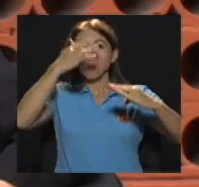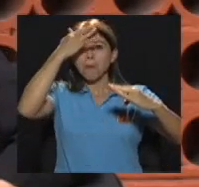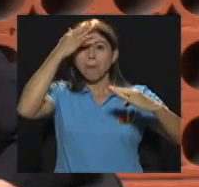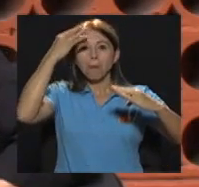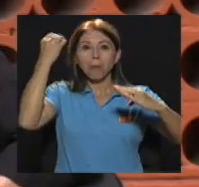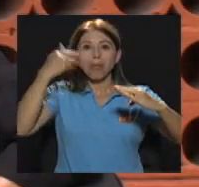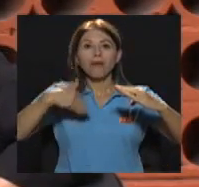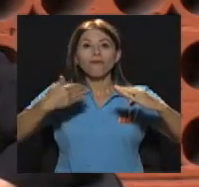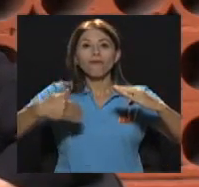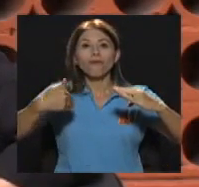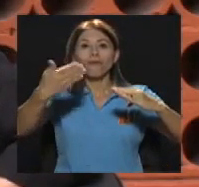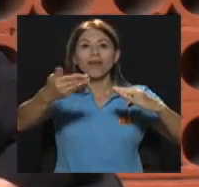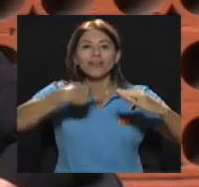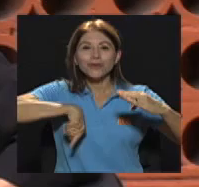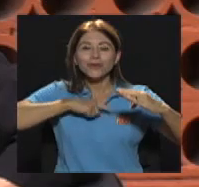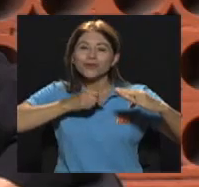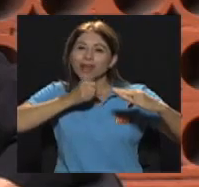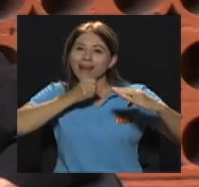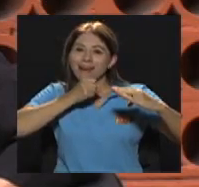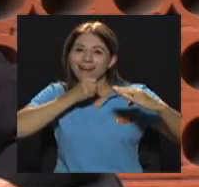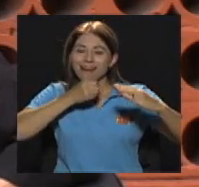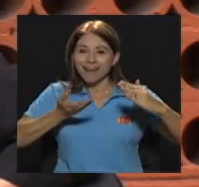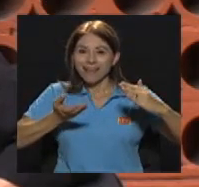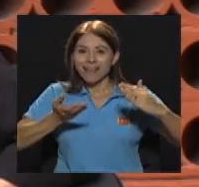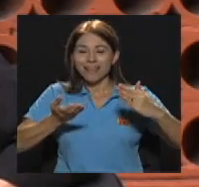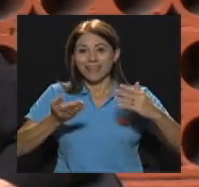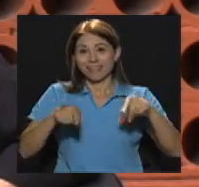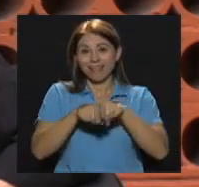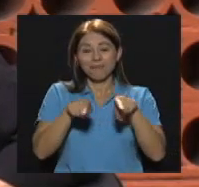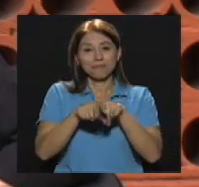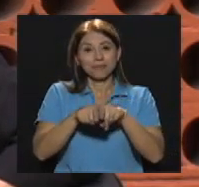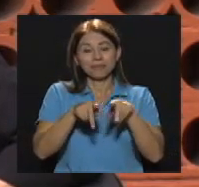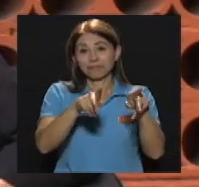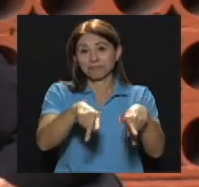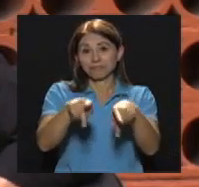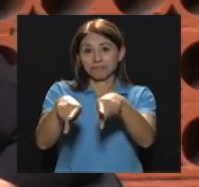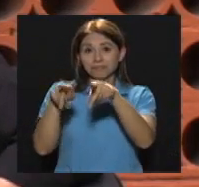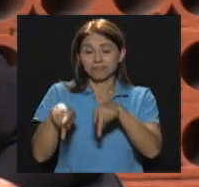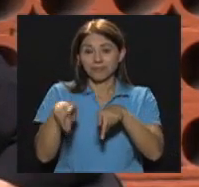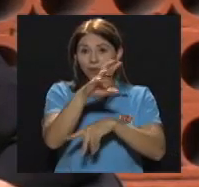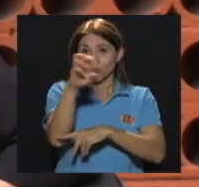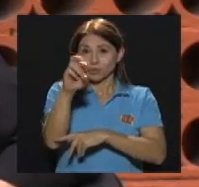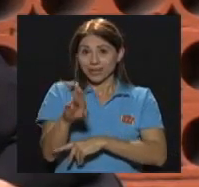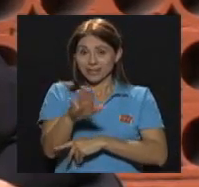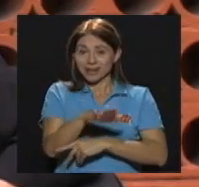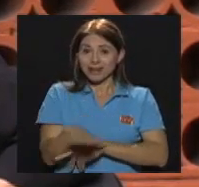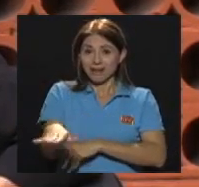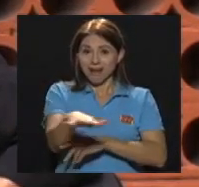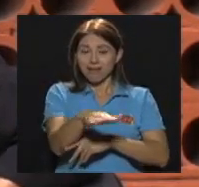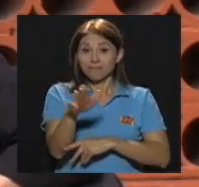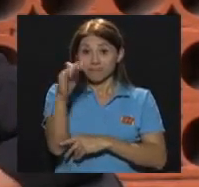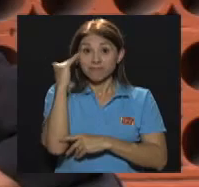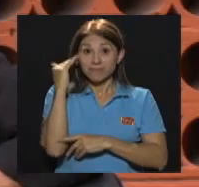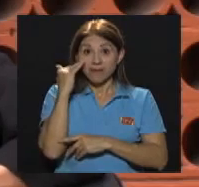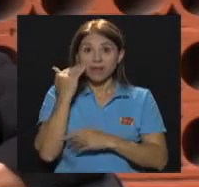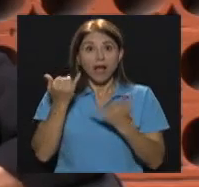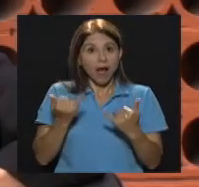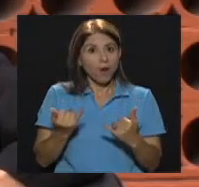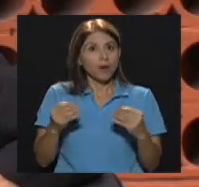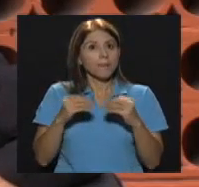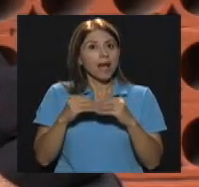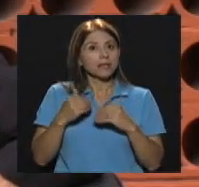adultos mayores, ¿verdad? Y sobre todo porque la población de Costa Rica, como ustedes saben, cada vez más